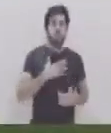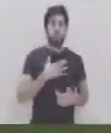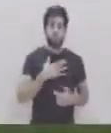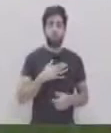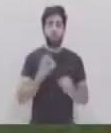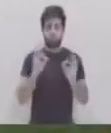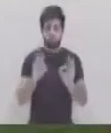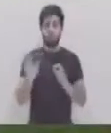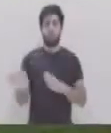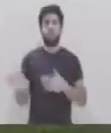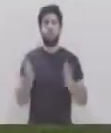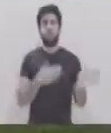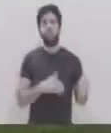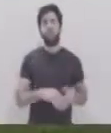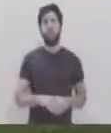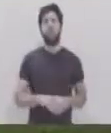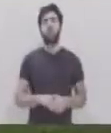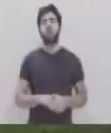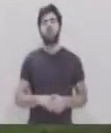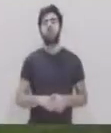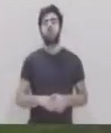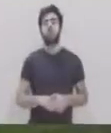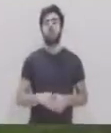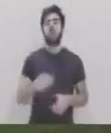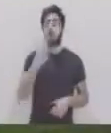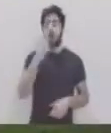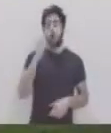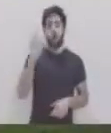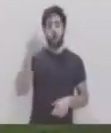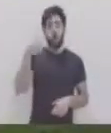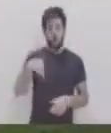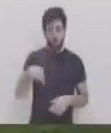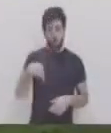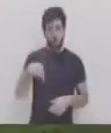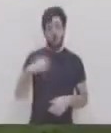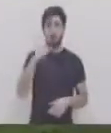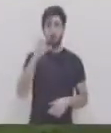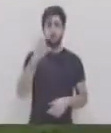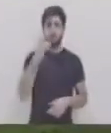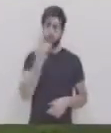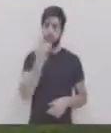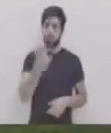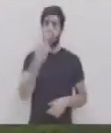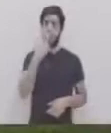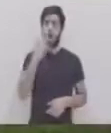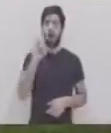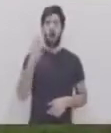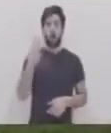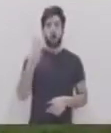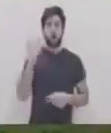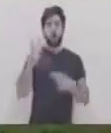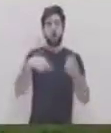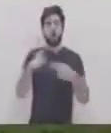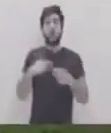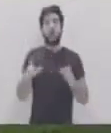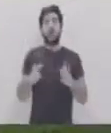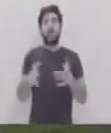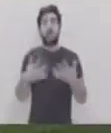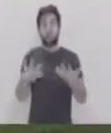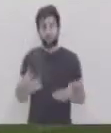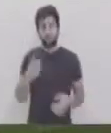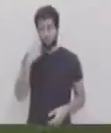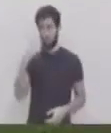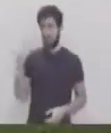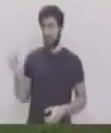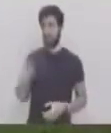pasatiempos. Hoy tengo mucho calor, hoy voy a llevar mi dedo índice hacia abajo, frente